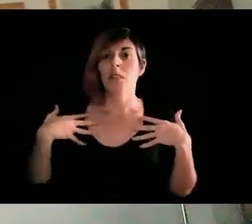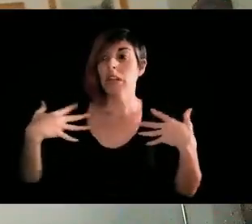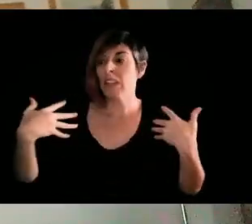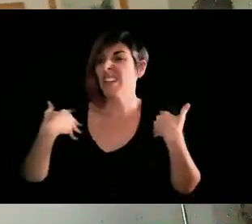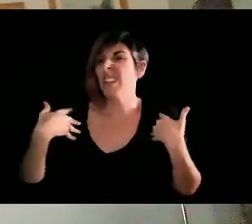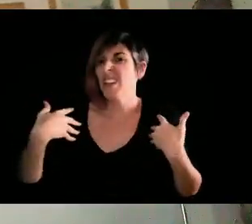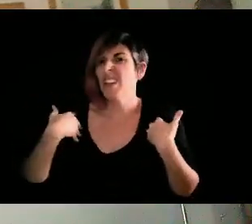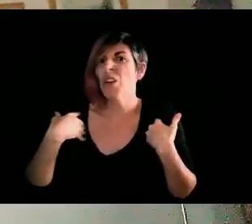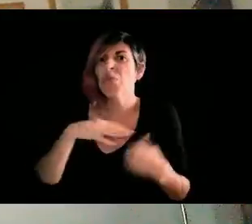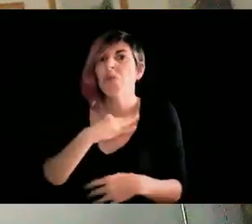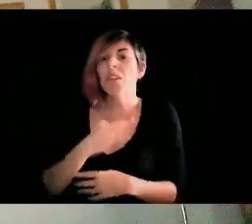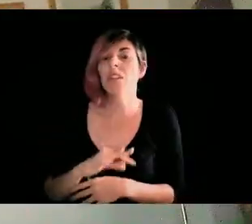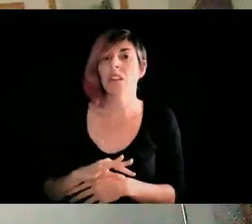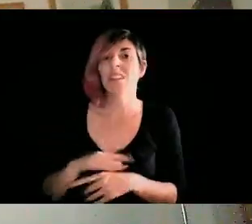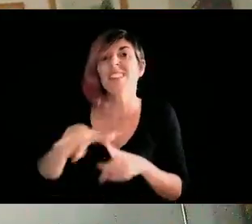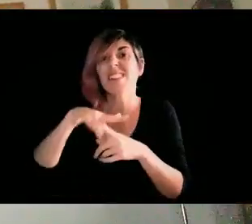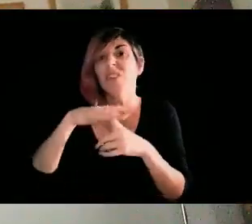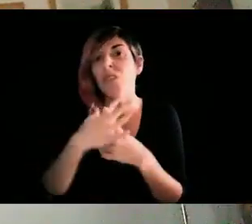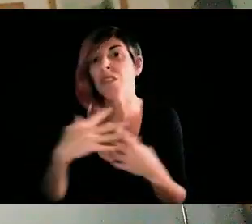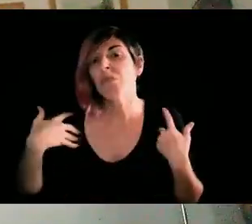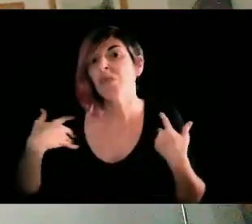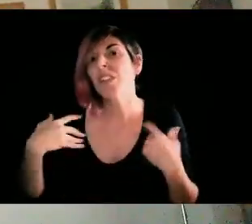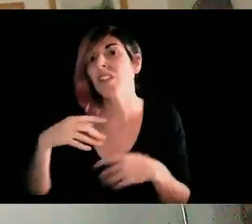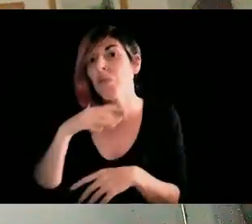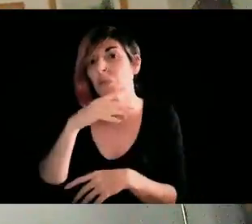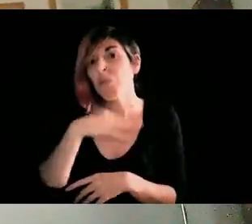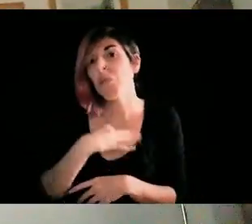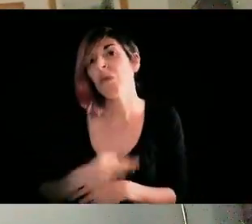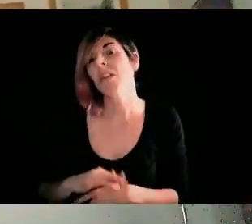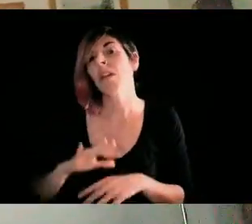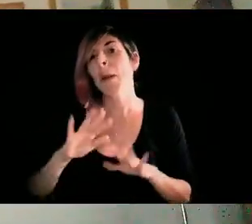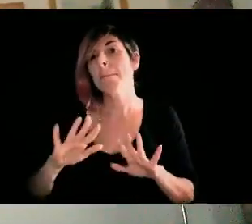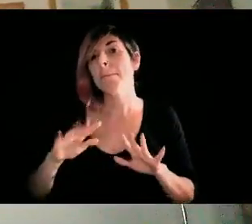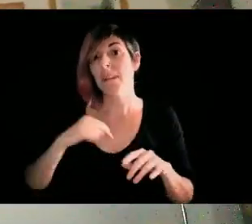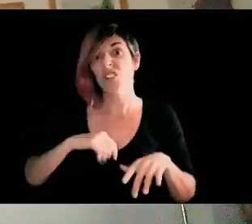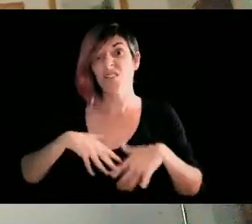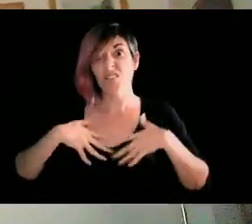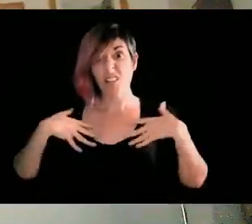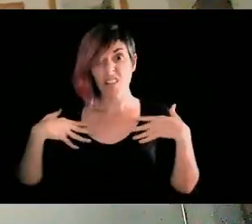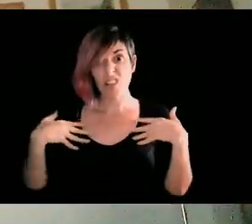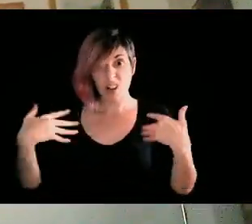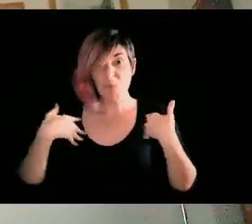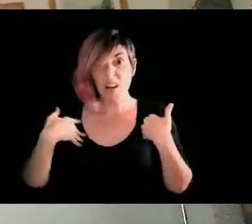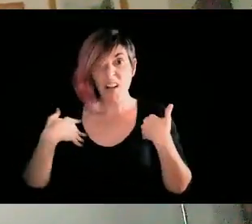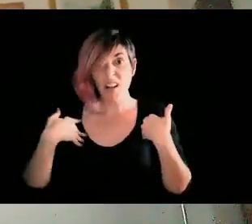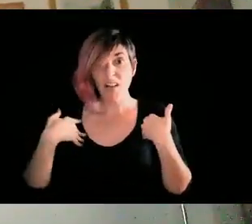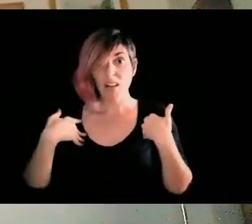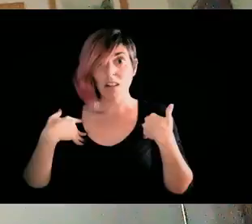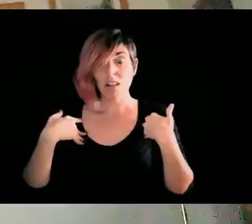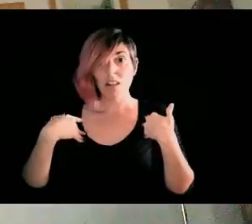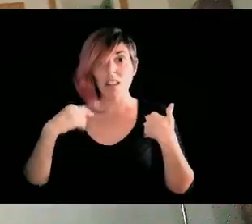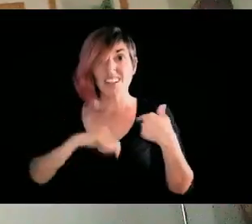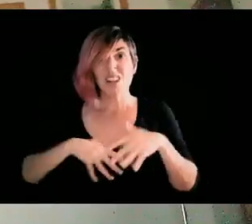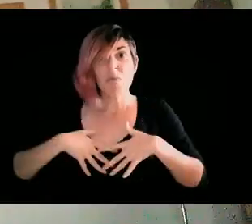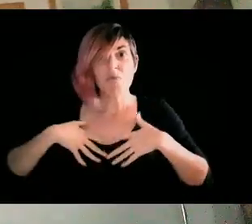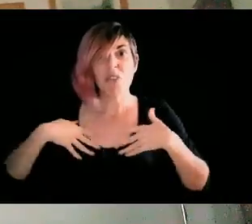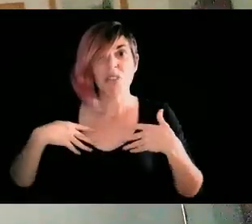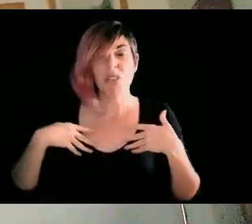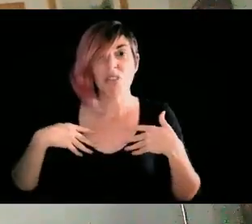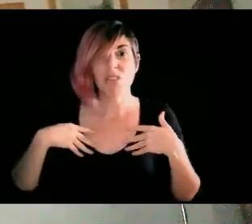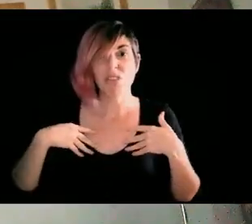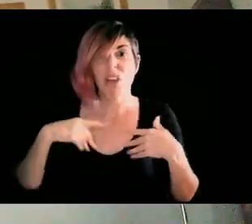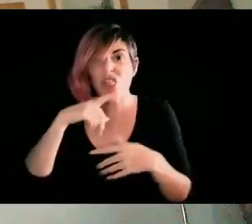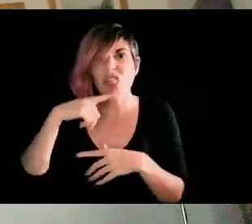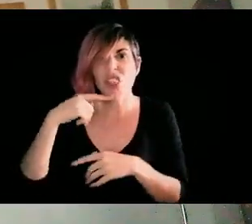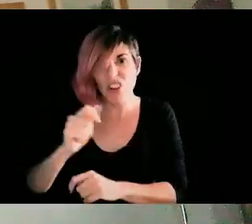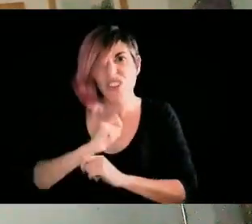las emociones son amenazantes, puede que la circunstancia sea amenazante para mí, pero ¿es la emoción amenazante para mí? ¿Me puede hacer daño